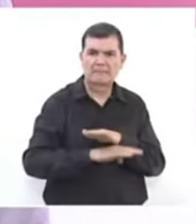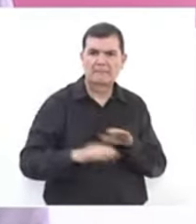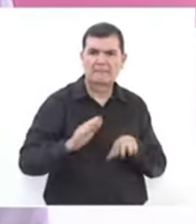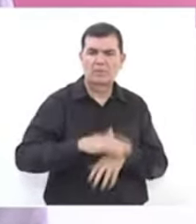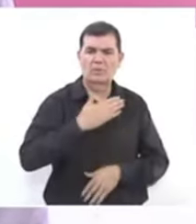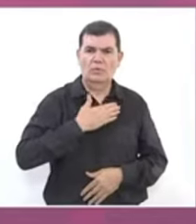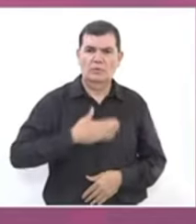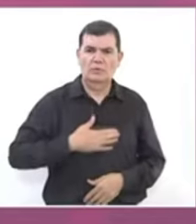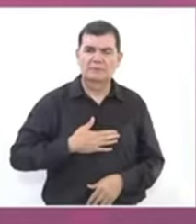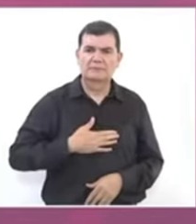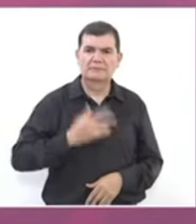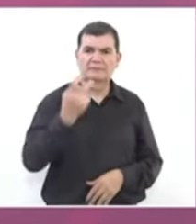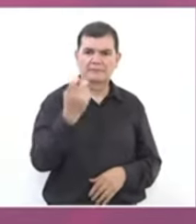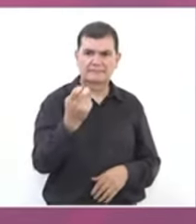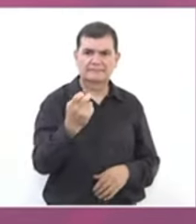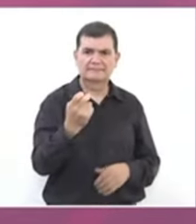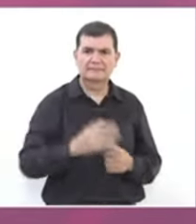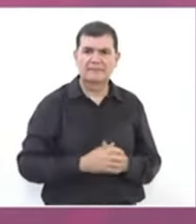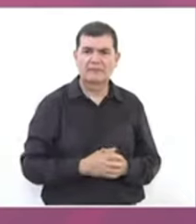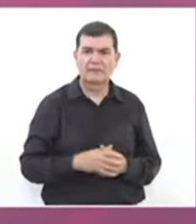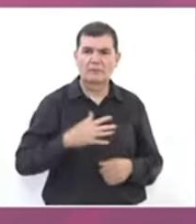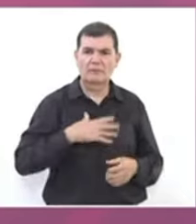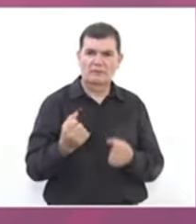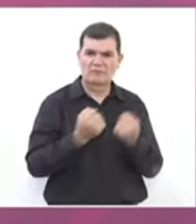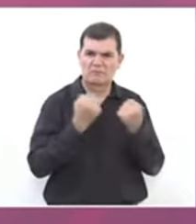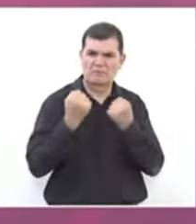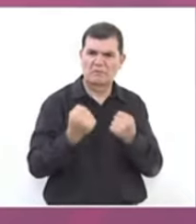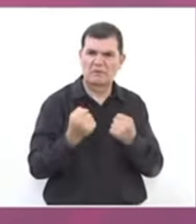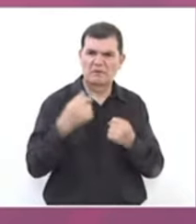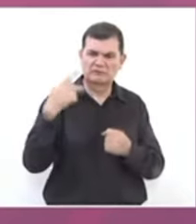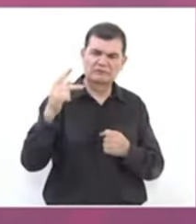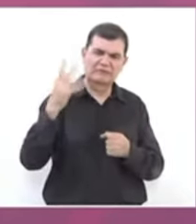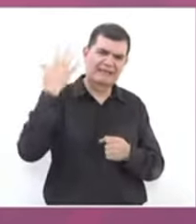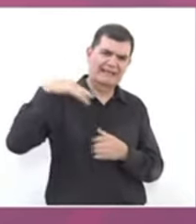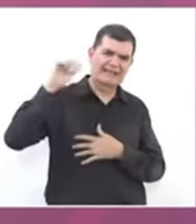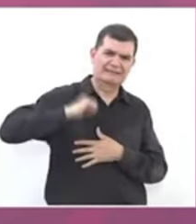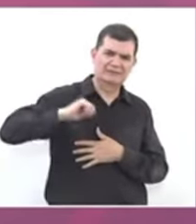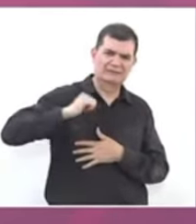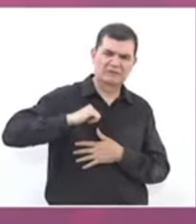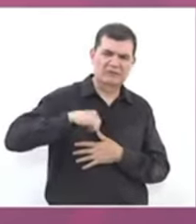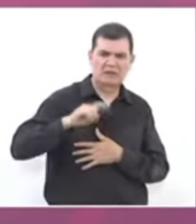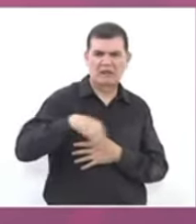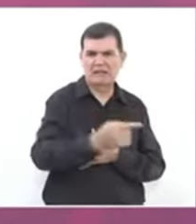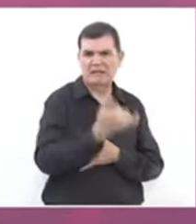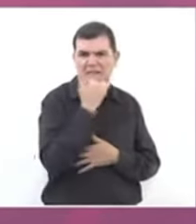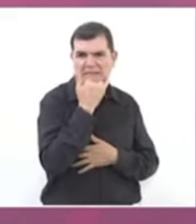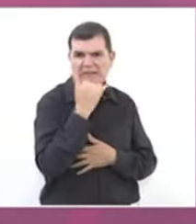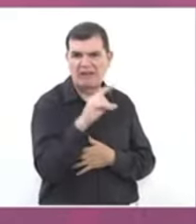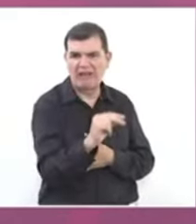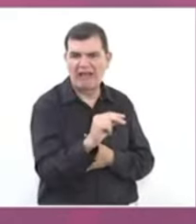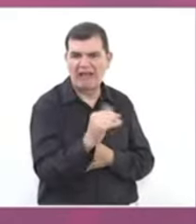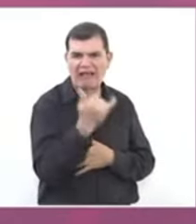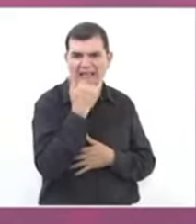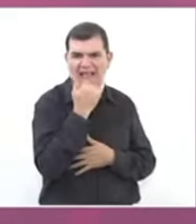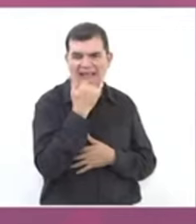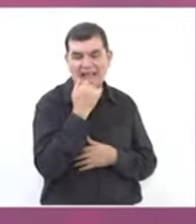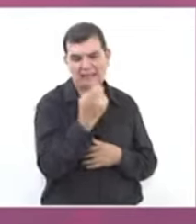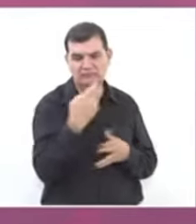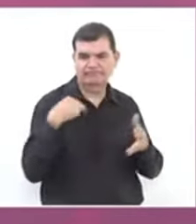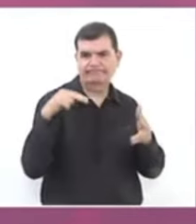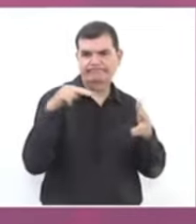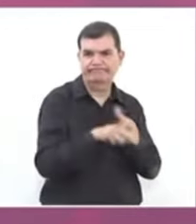justicia. Y por eso los poderosos de su época no se lo perdonaron, lo asesinaron,